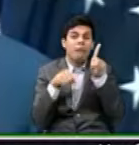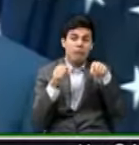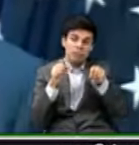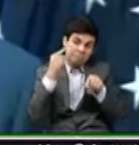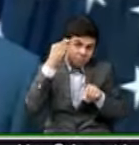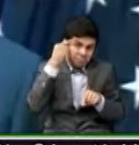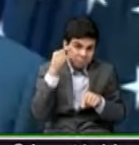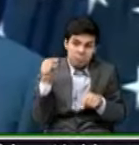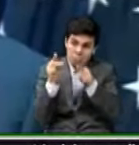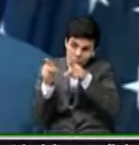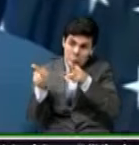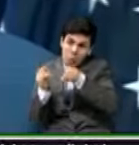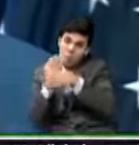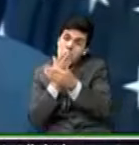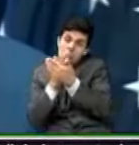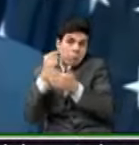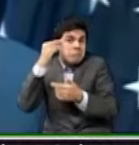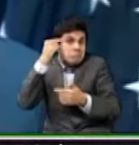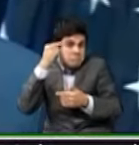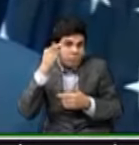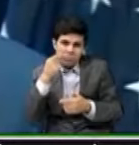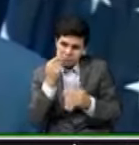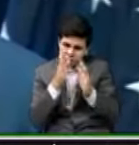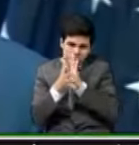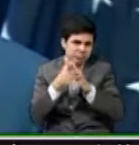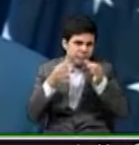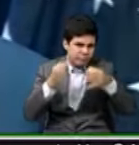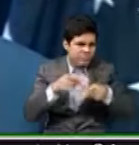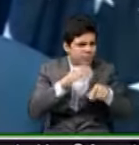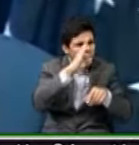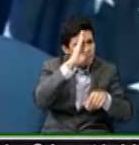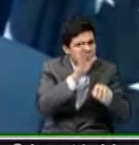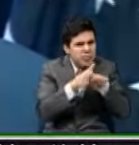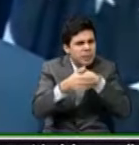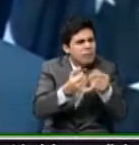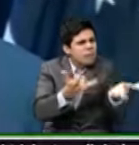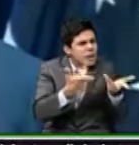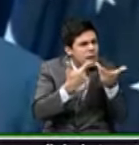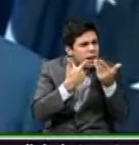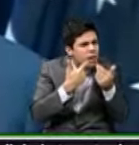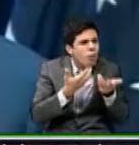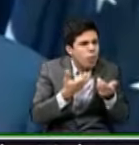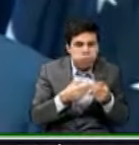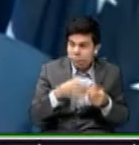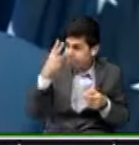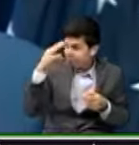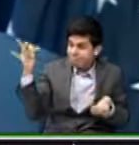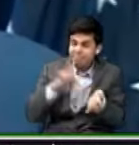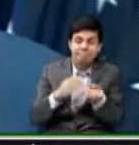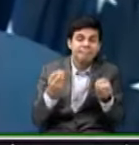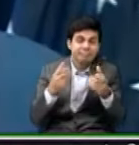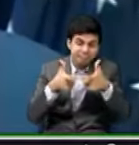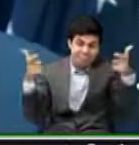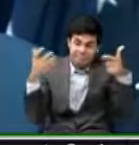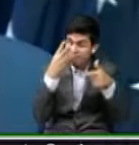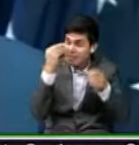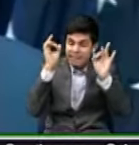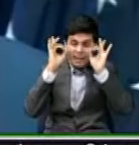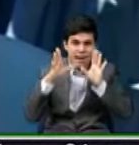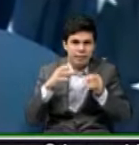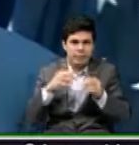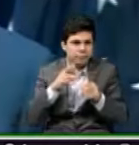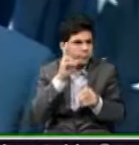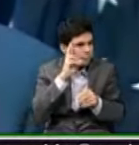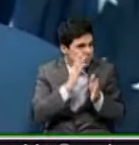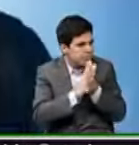supongo, son buenas personas. Pero yo hablo con efectivos de la patrulla fronteriza y nos dicen que esto es lo que llega. Y tiene mucho sentido. Tiene